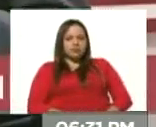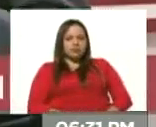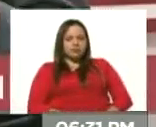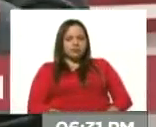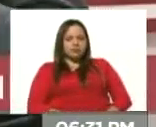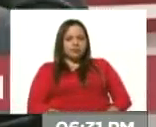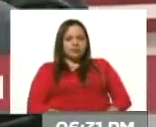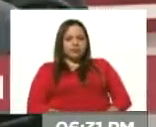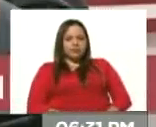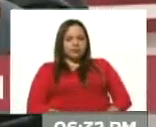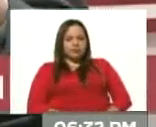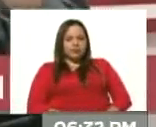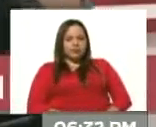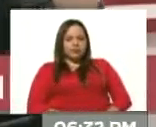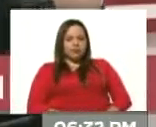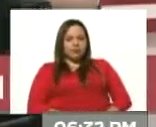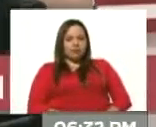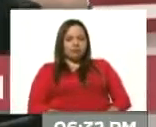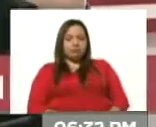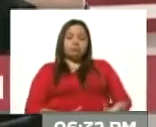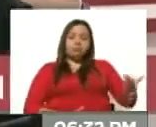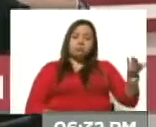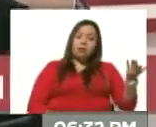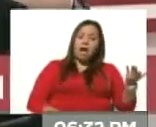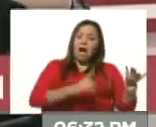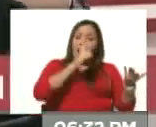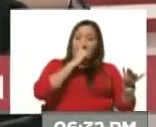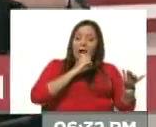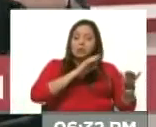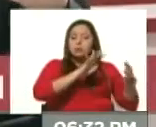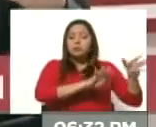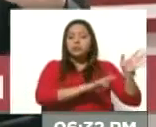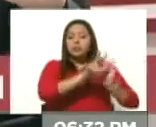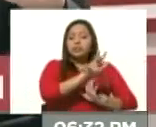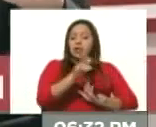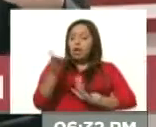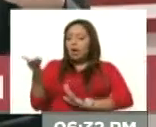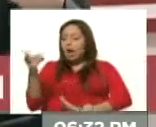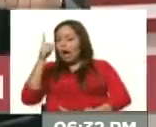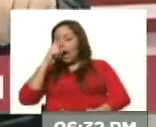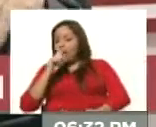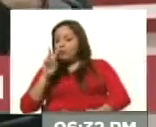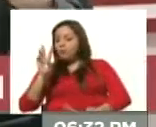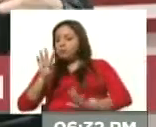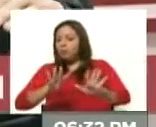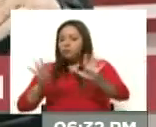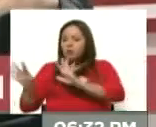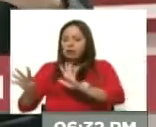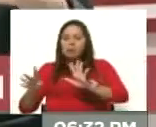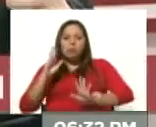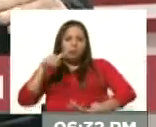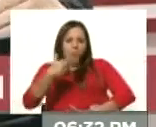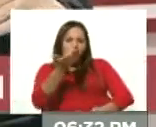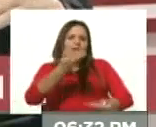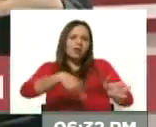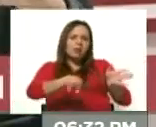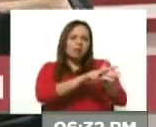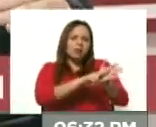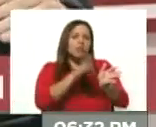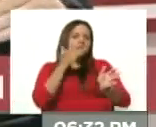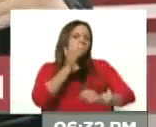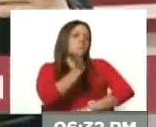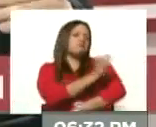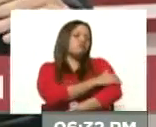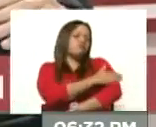que esos dos escenarios cualquiera de ellos puede ser posible en el 2024 una oposición que va con distintos